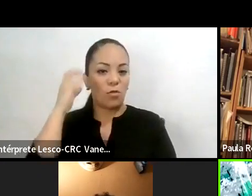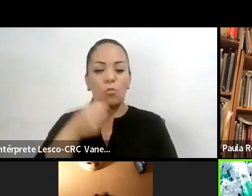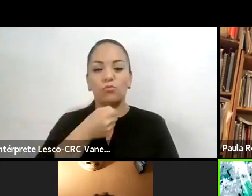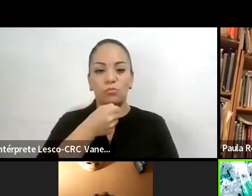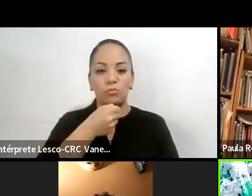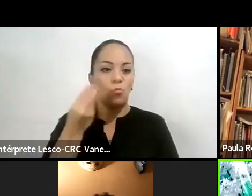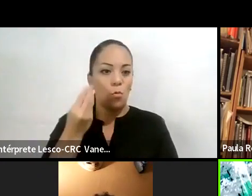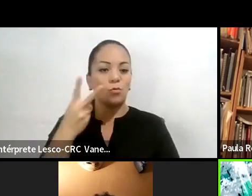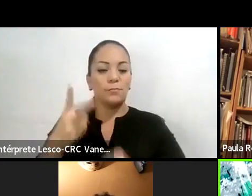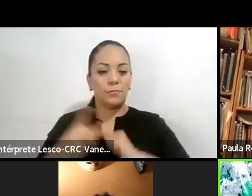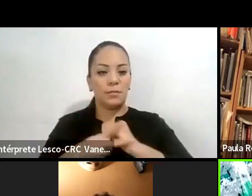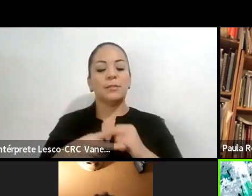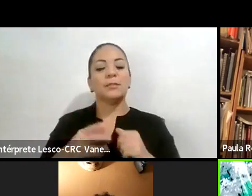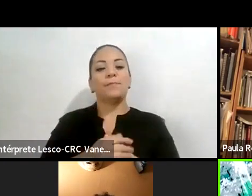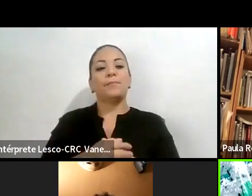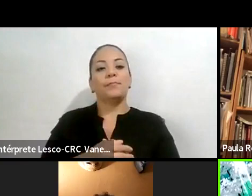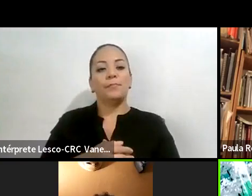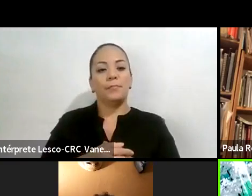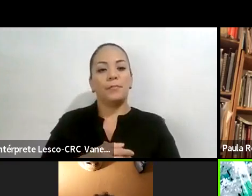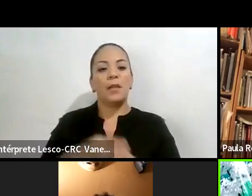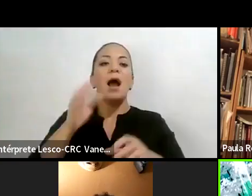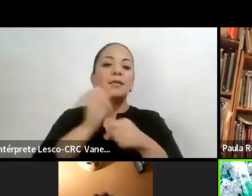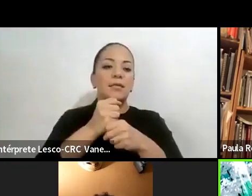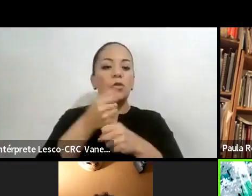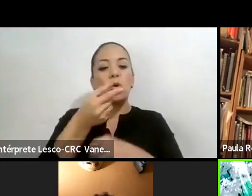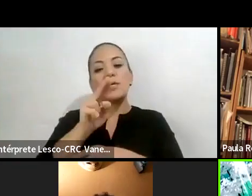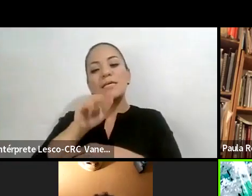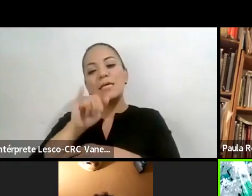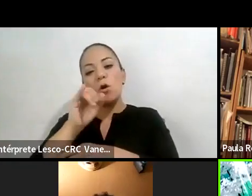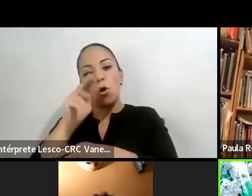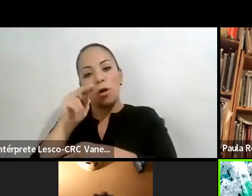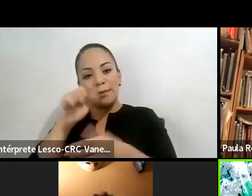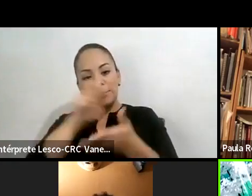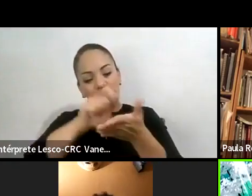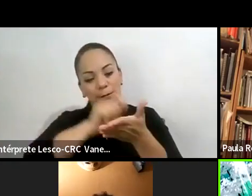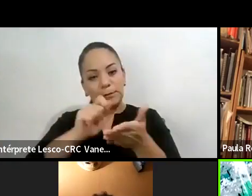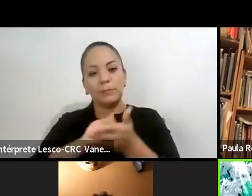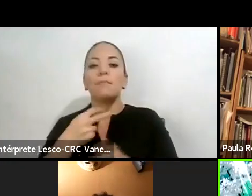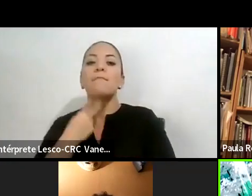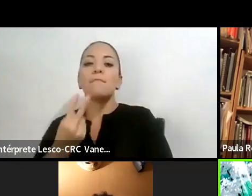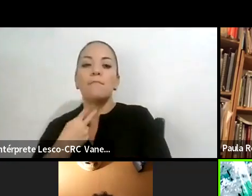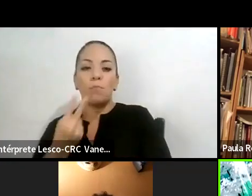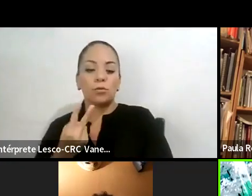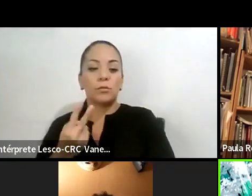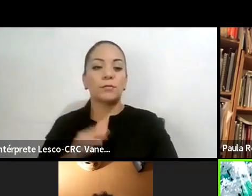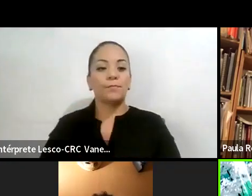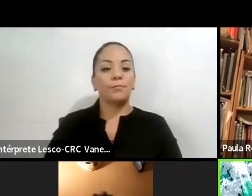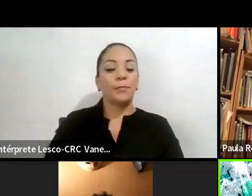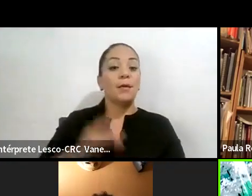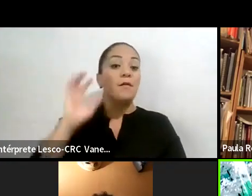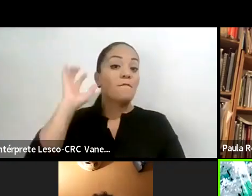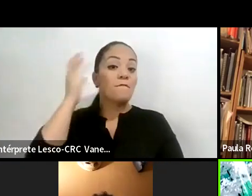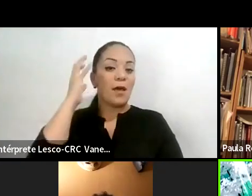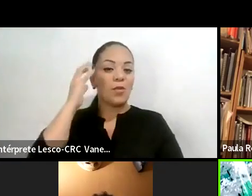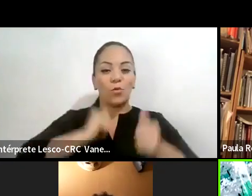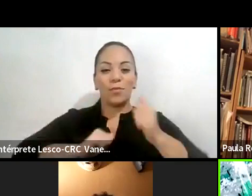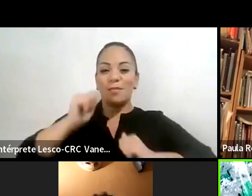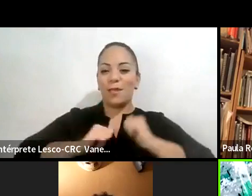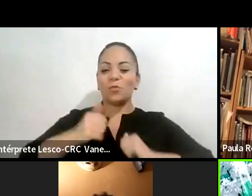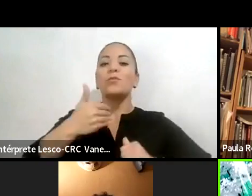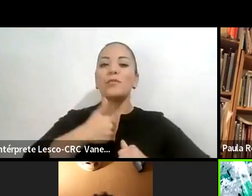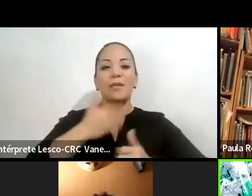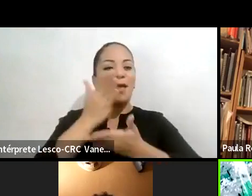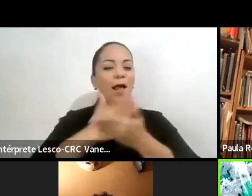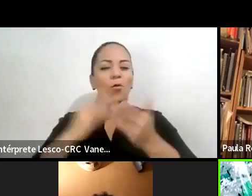tanto guionizando como haciendo voz y demás. Y creo que el radioteatro tiene algo mágico, algo